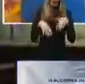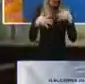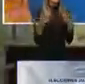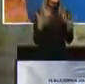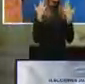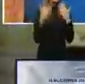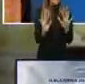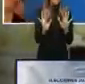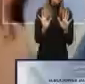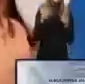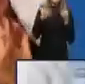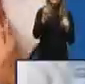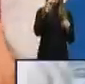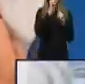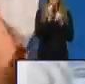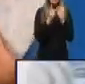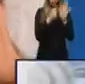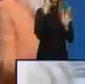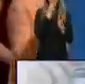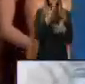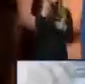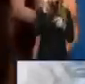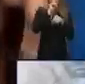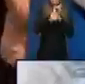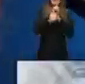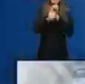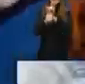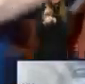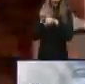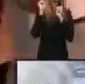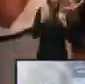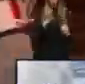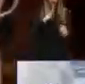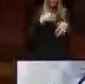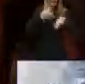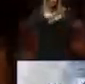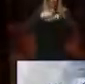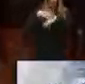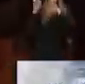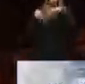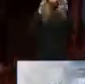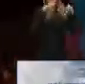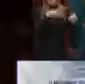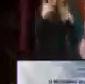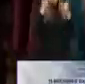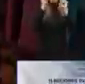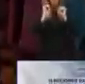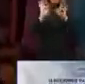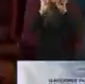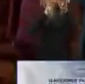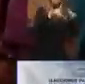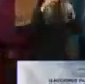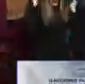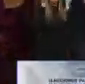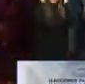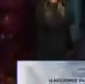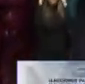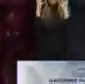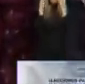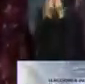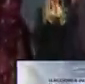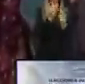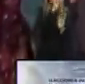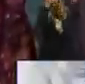Se observa que minuto a minuto va llegando cada vez más gente a celebrar junto con otros que ya se